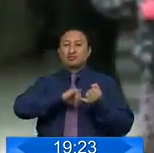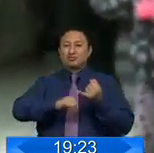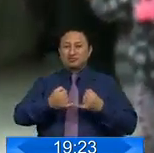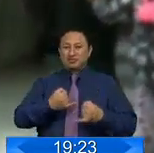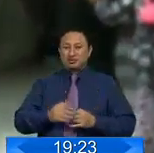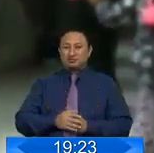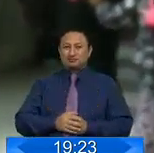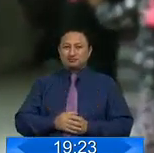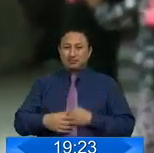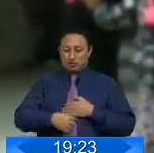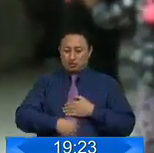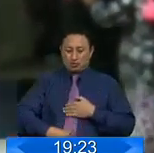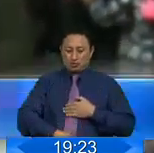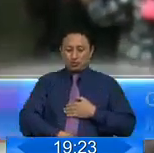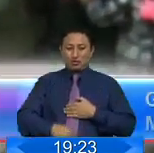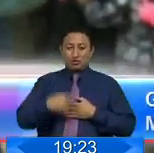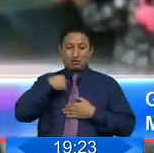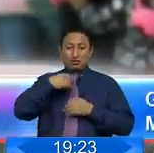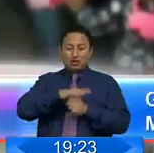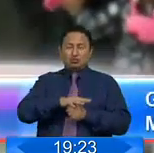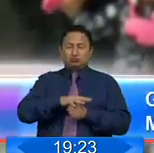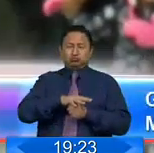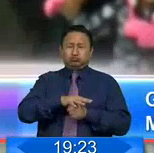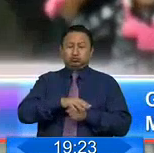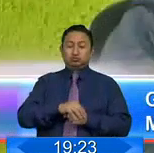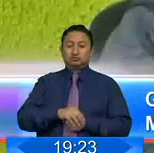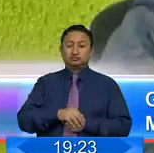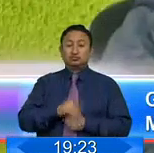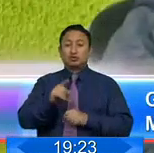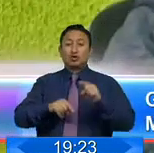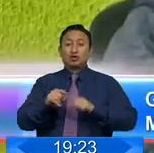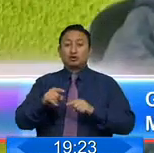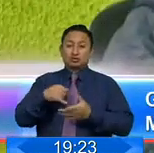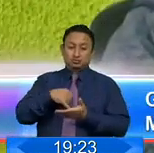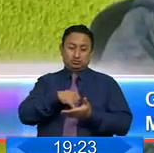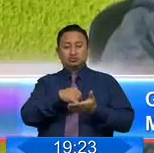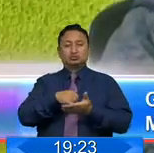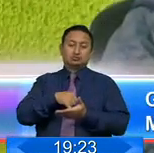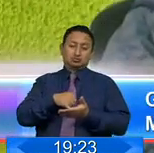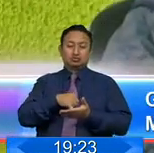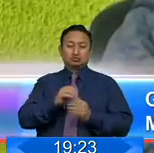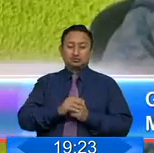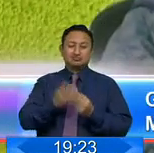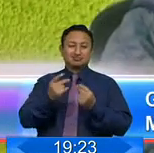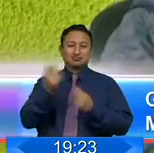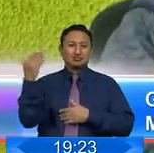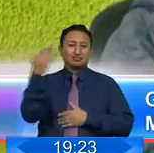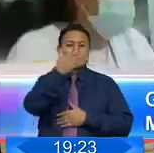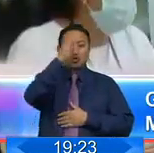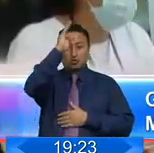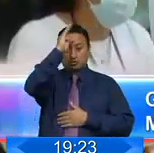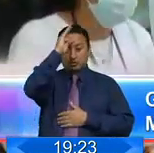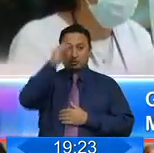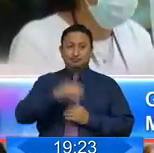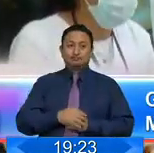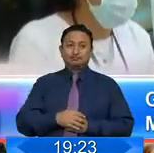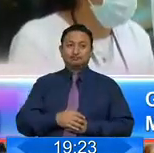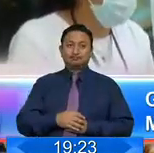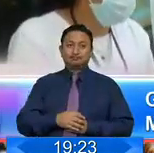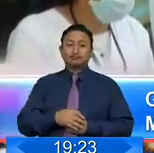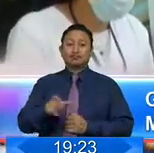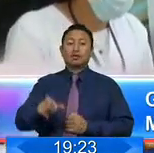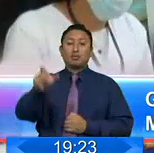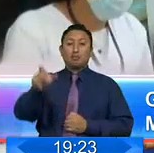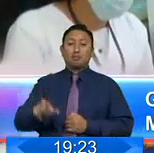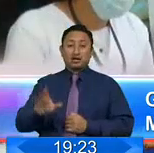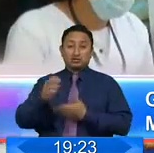hipertensión arterial, algunos que han sido descompensados y que han sido inmediatamente trasladados al hospital Luis G. Dávila. Por su parte, quienes reciben estos